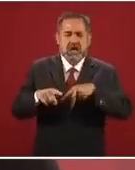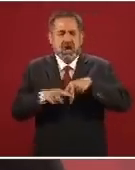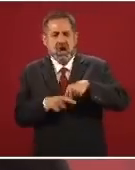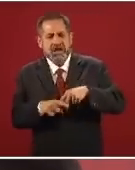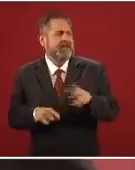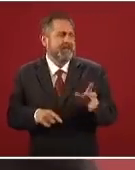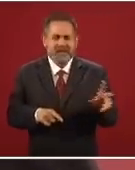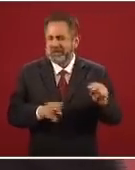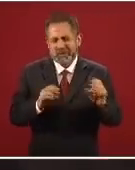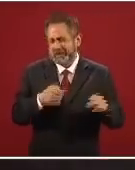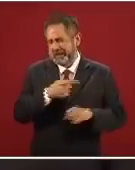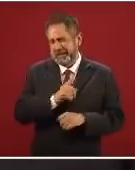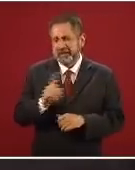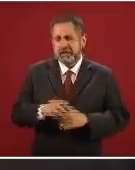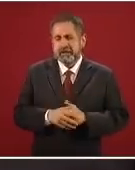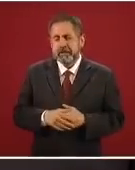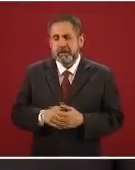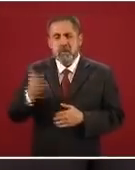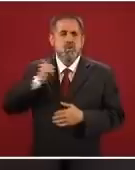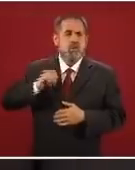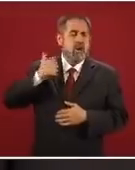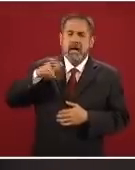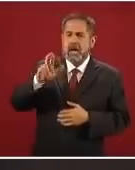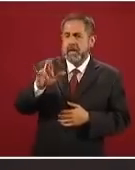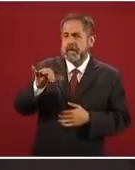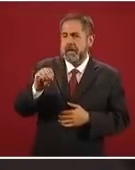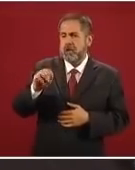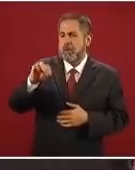no era así Ricardo Flores Magón,